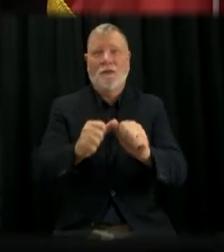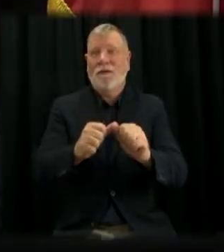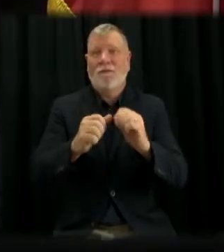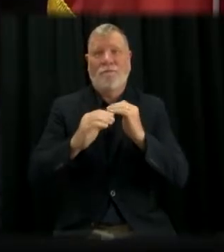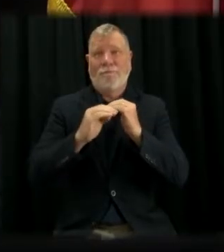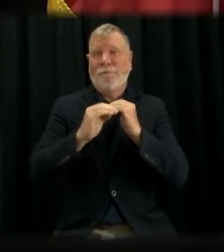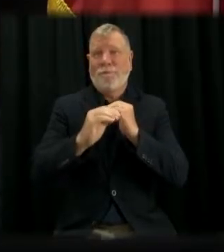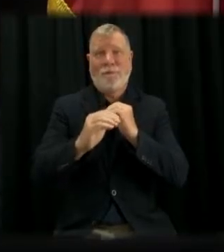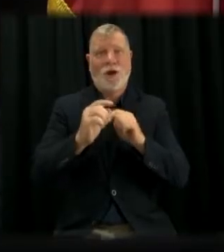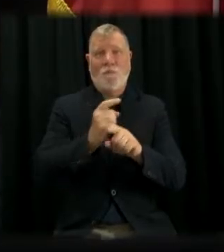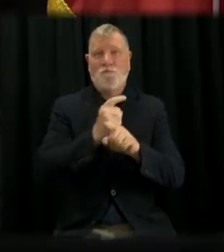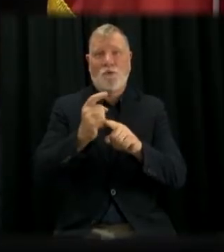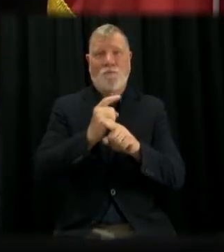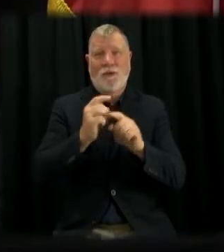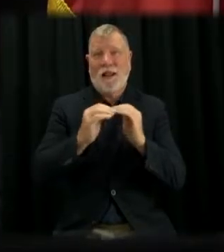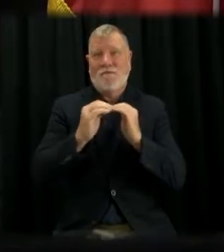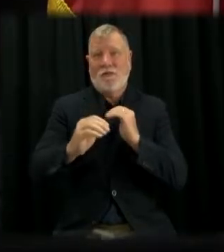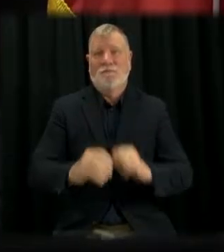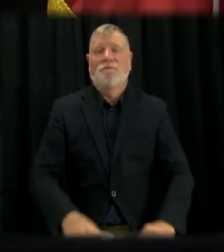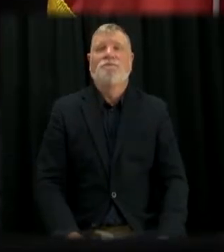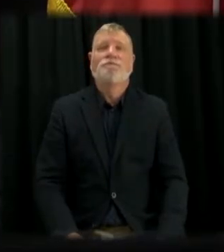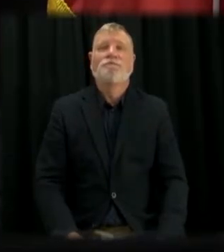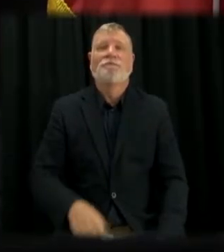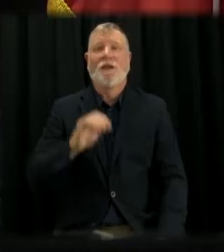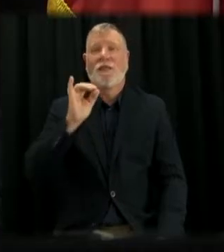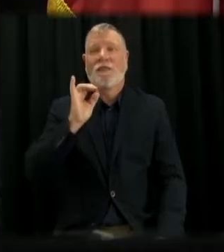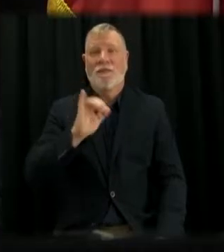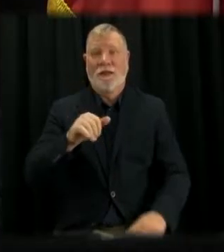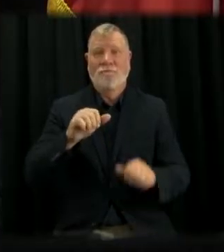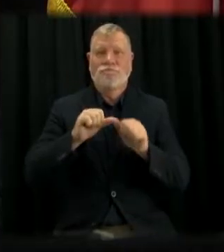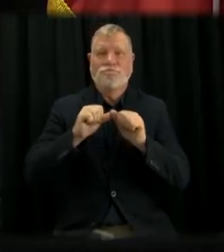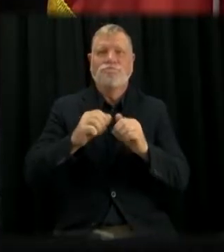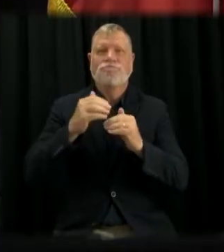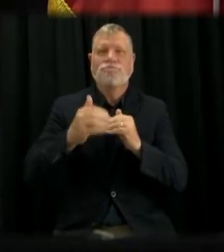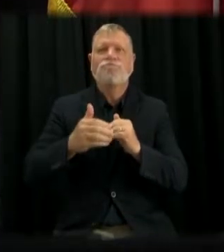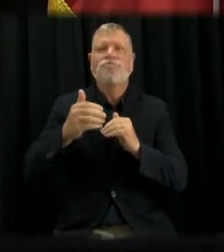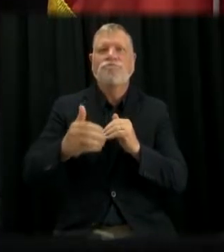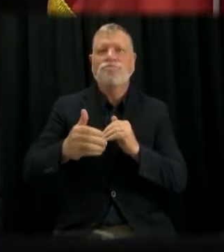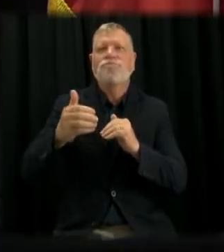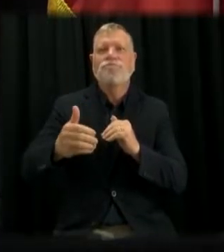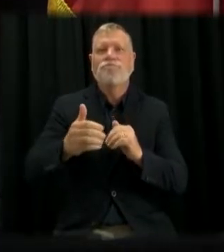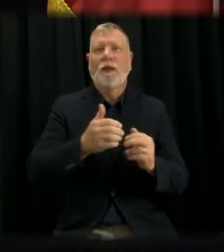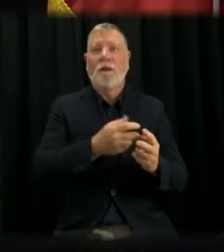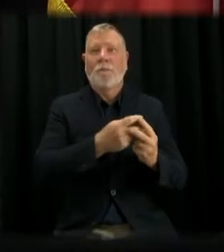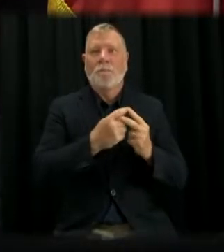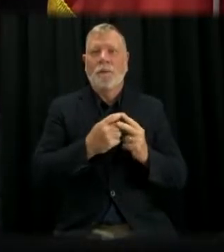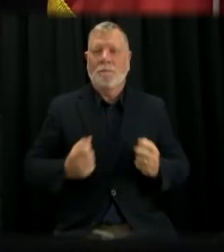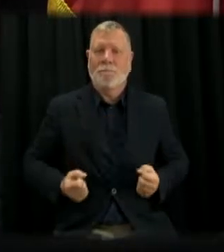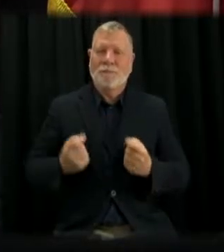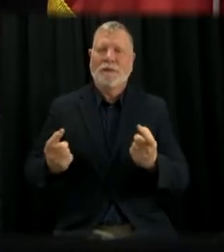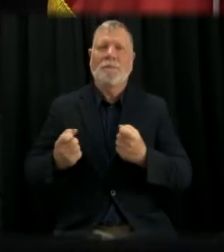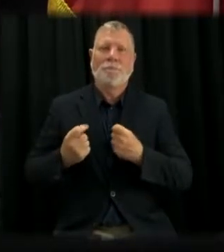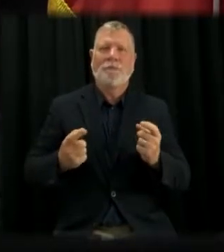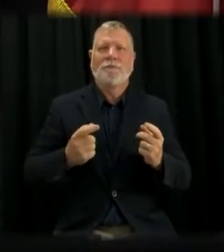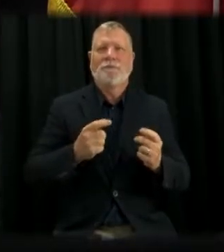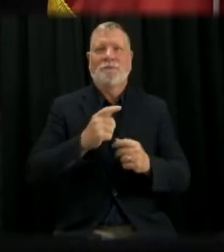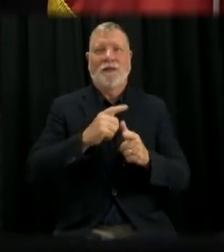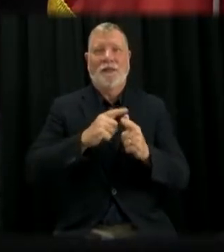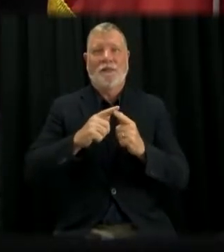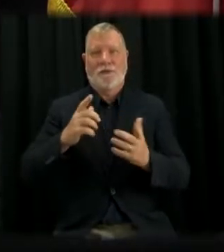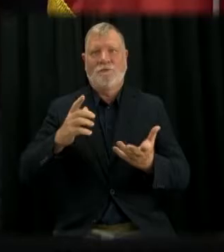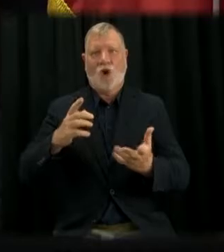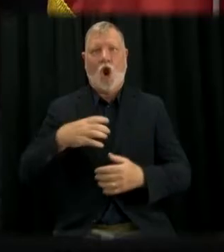fueron mantenidos a niveles adecuados. Este patrón sostenido de déficit y de